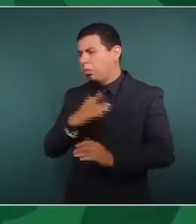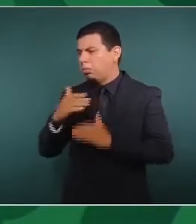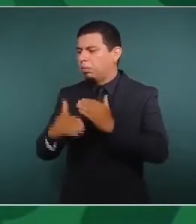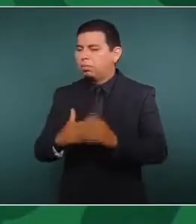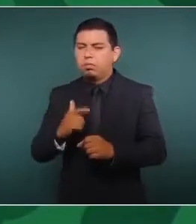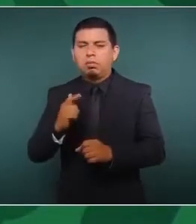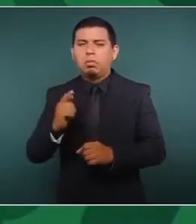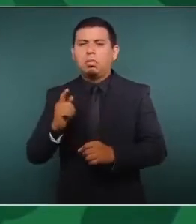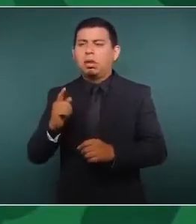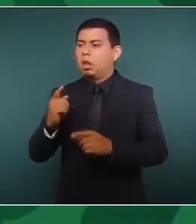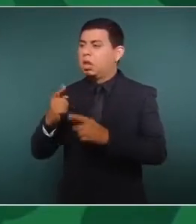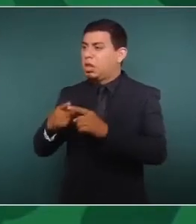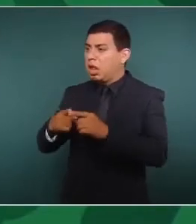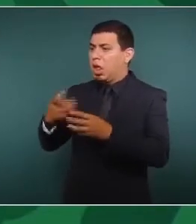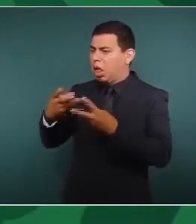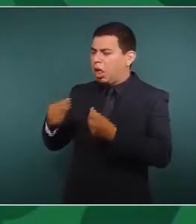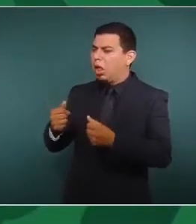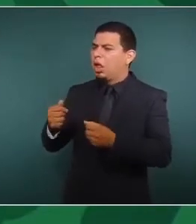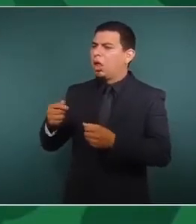éramos nosotros.